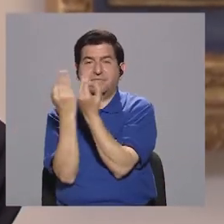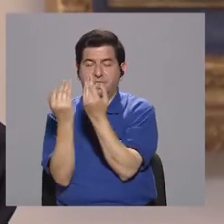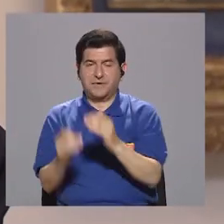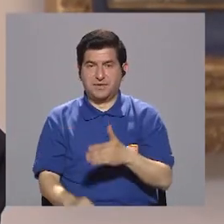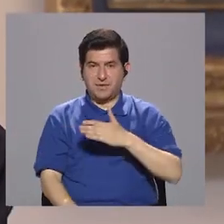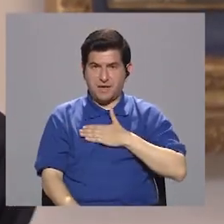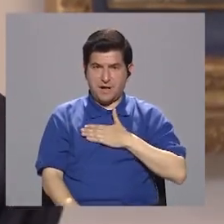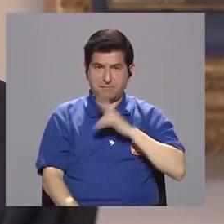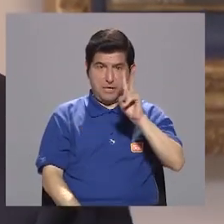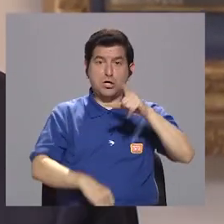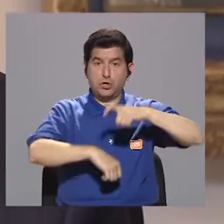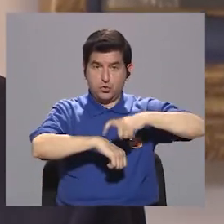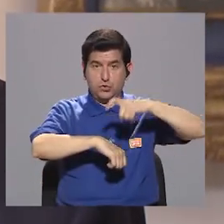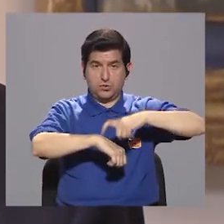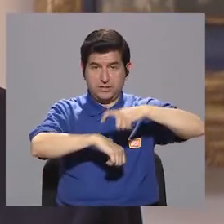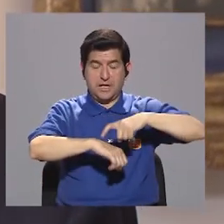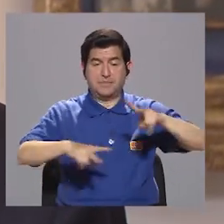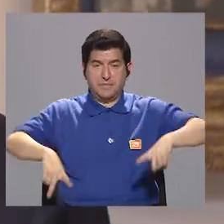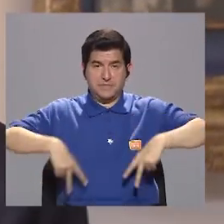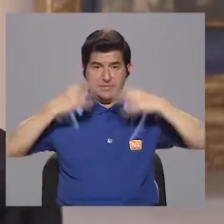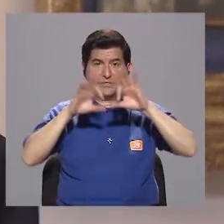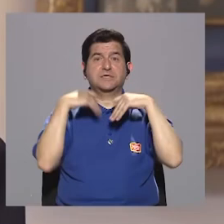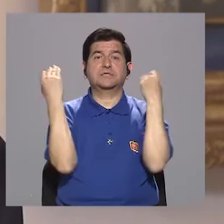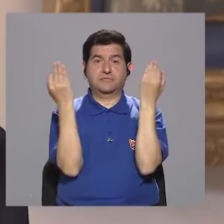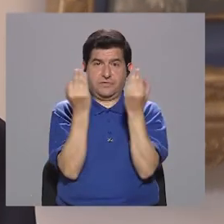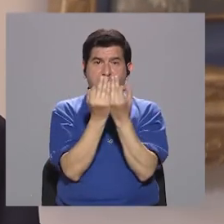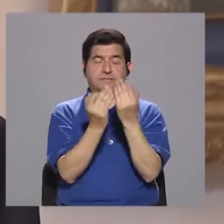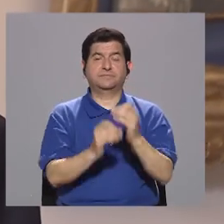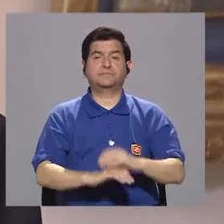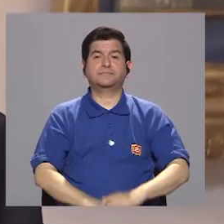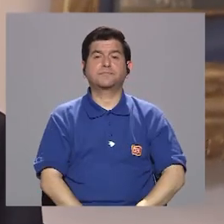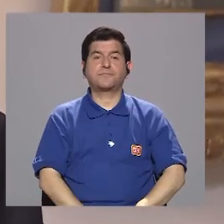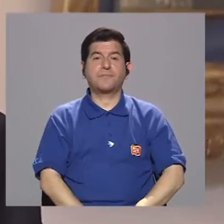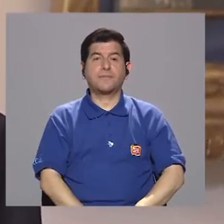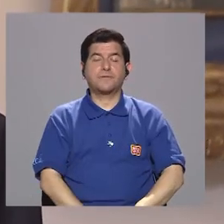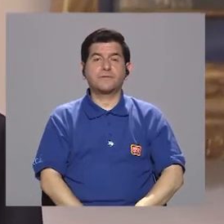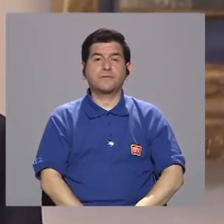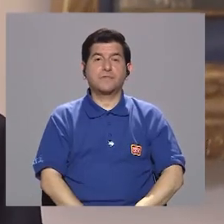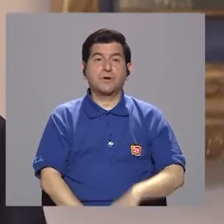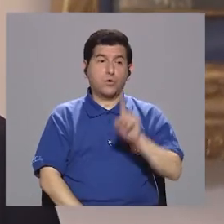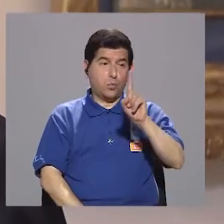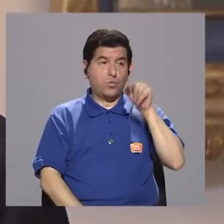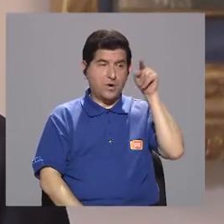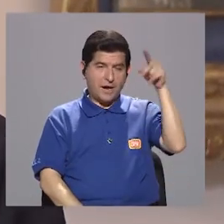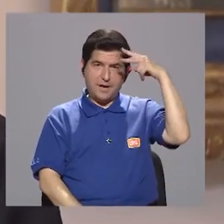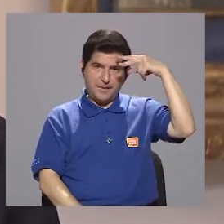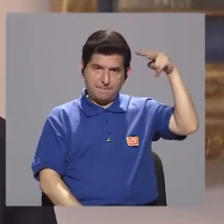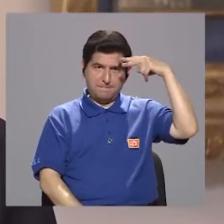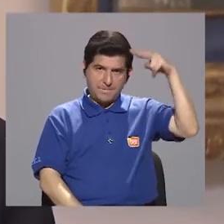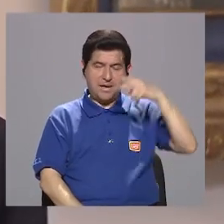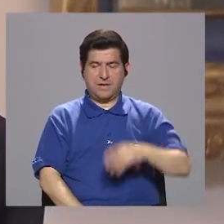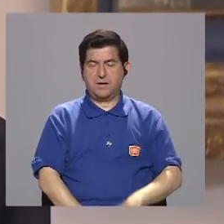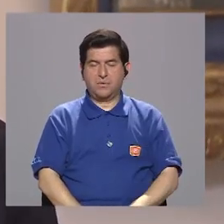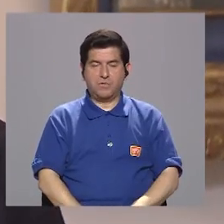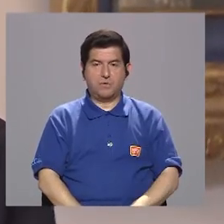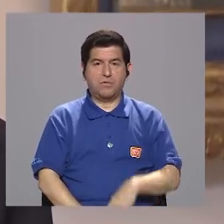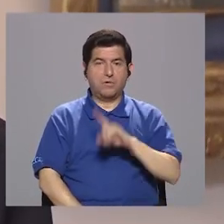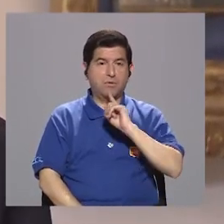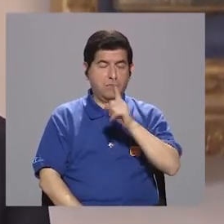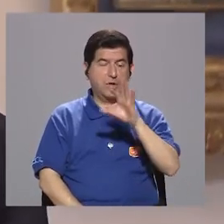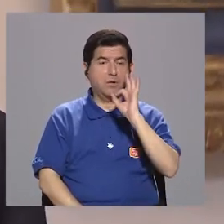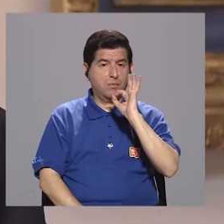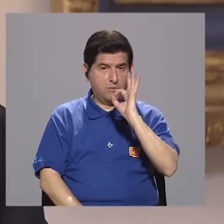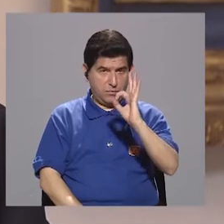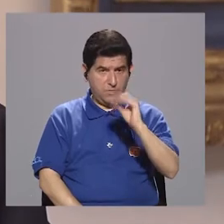porque a mí me tocó 2 etapas de vida en familia. Una vida en México, como bien